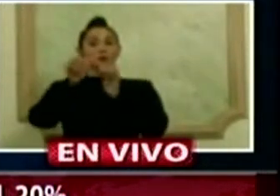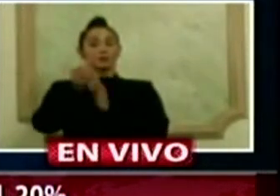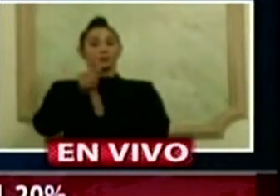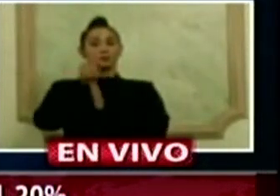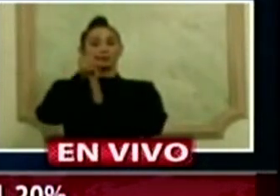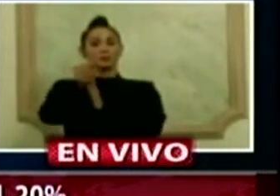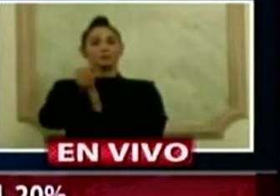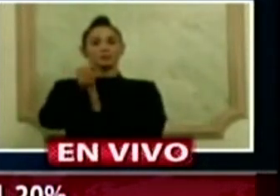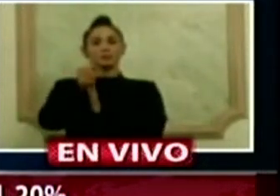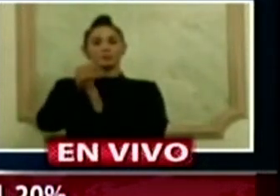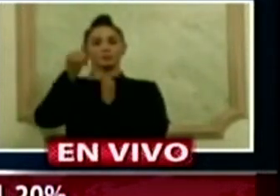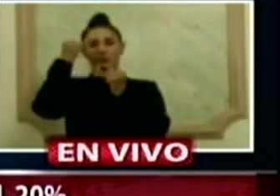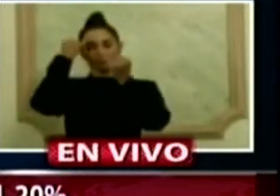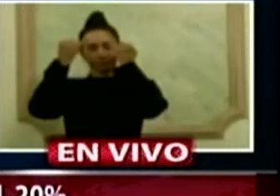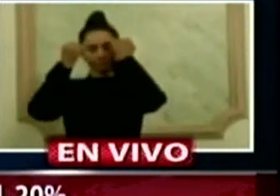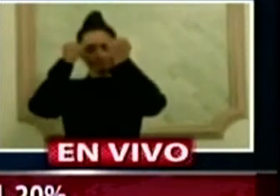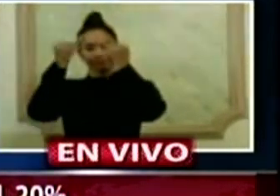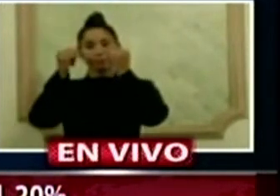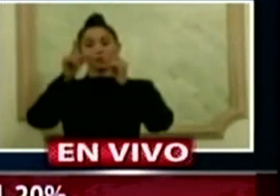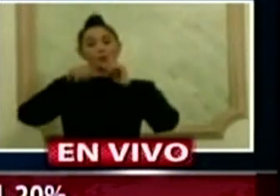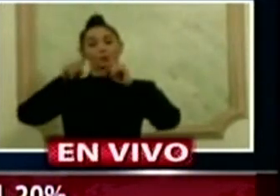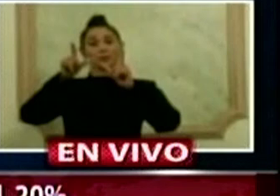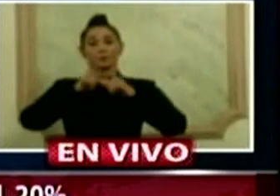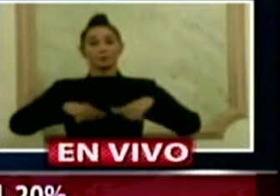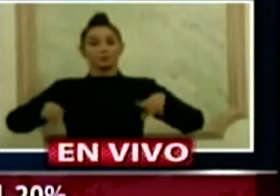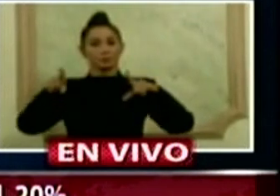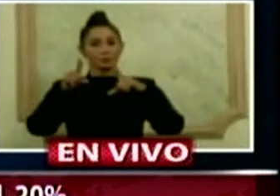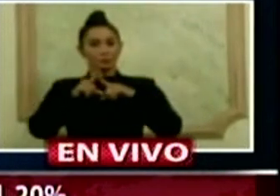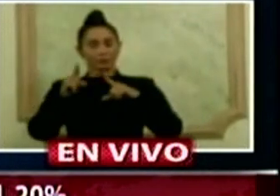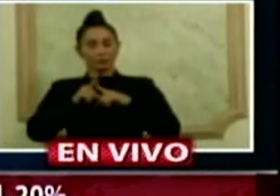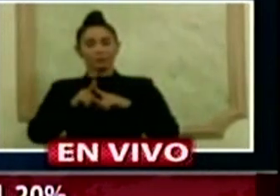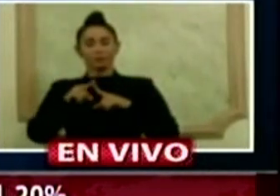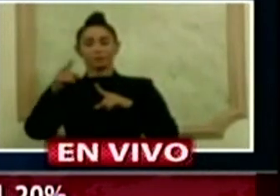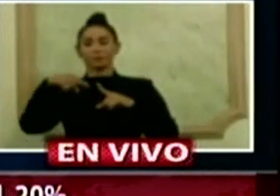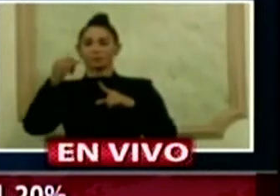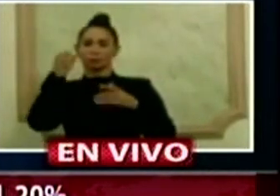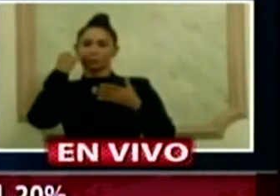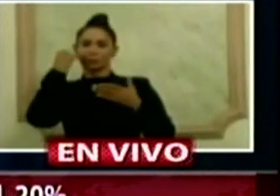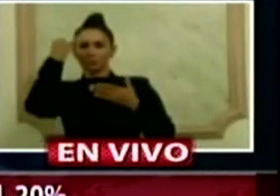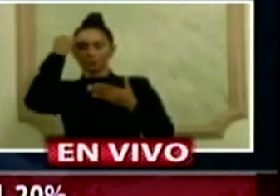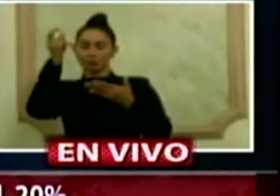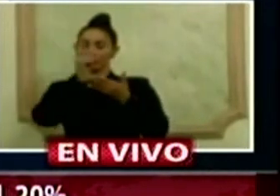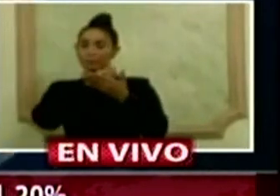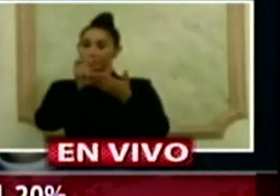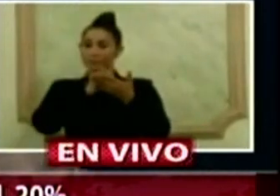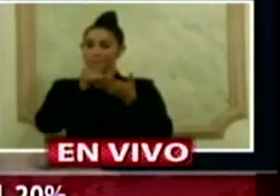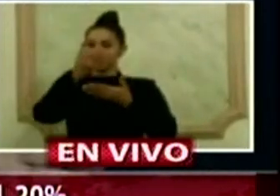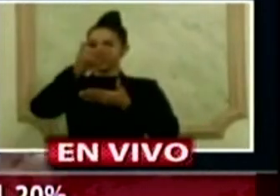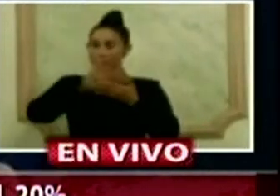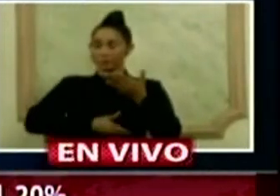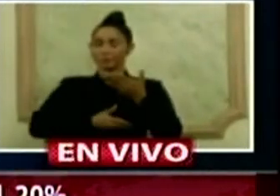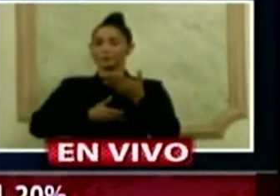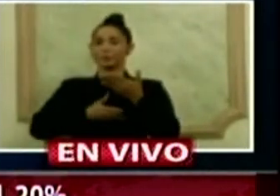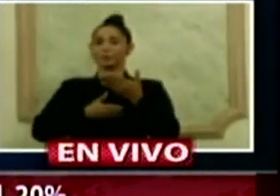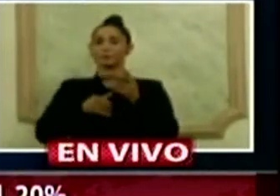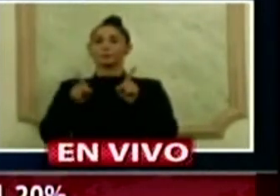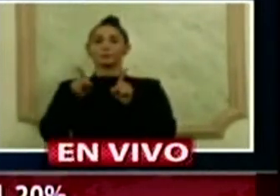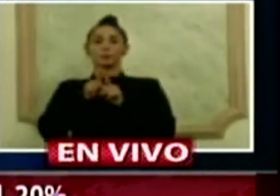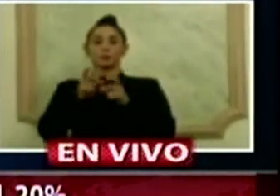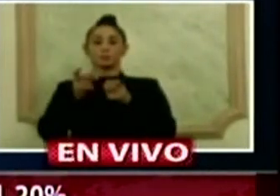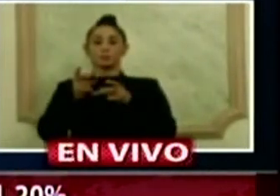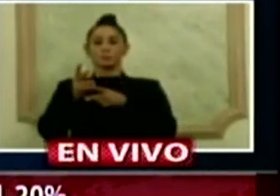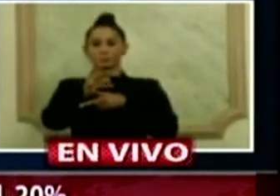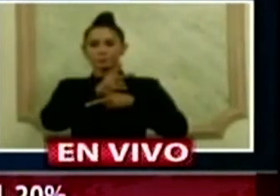consensuadas con los sectores que hemos diseñado, tanto para la prevención